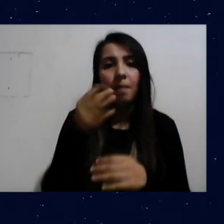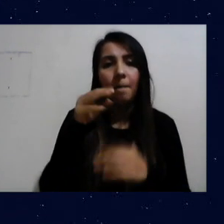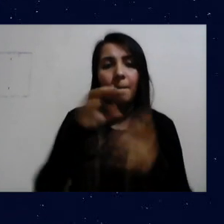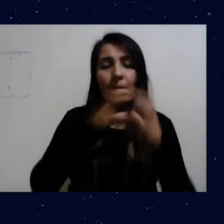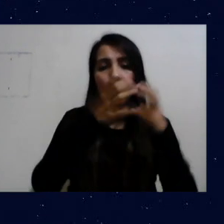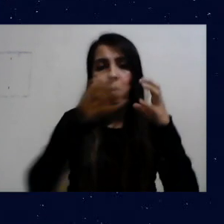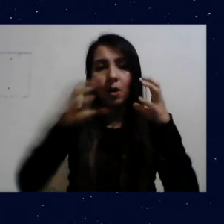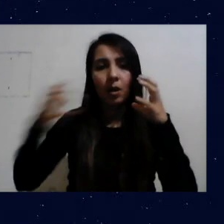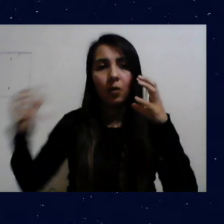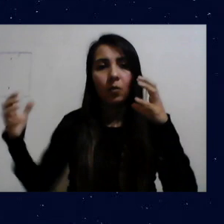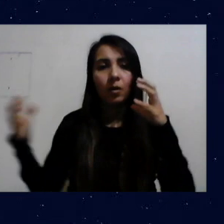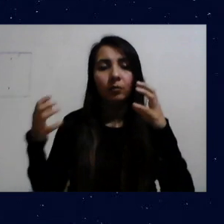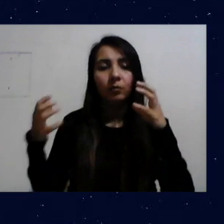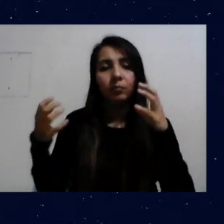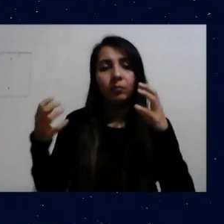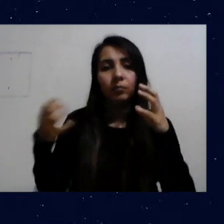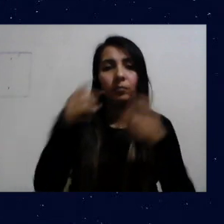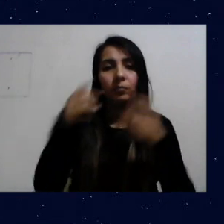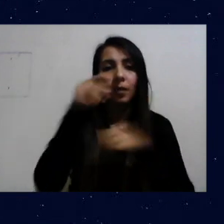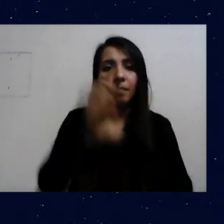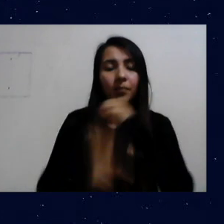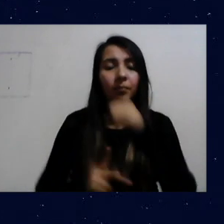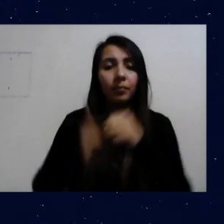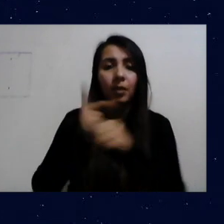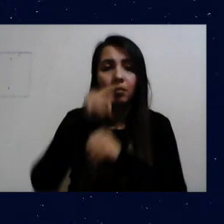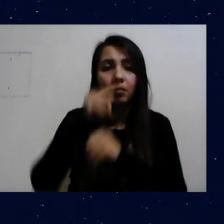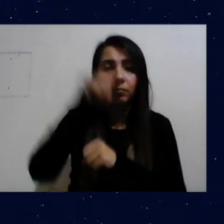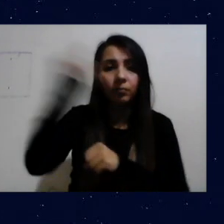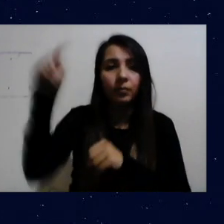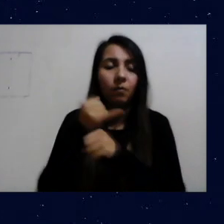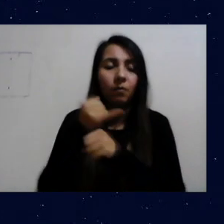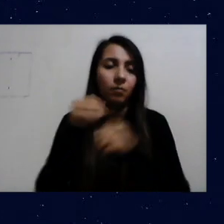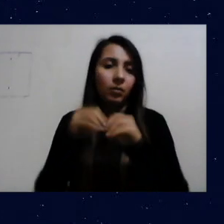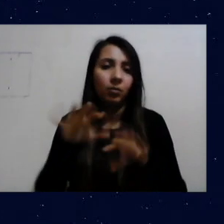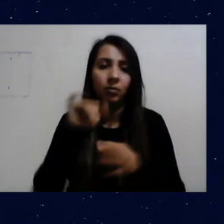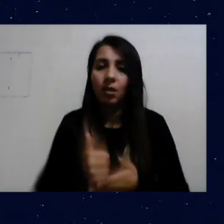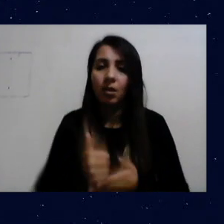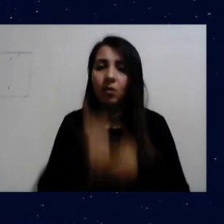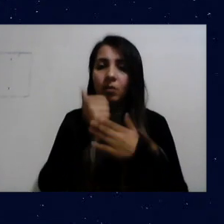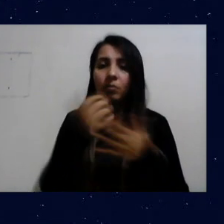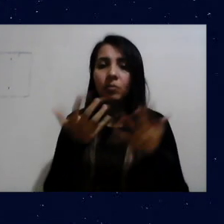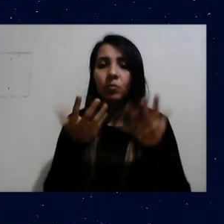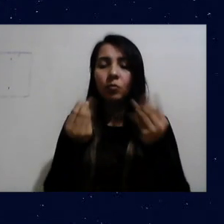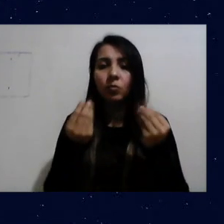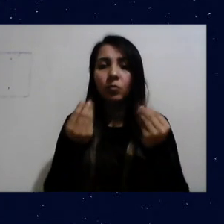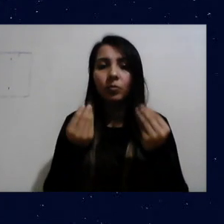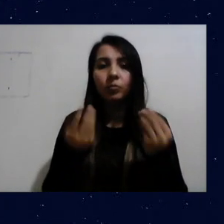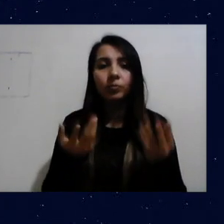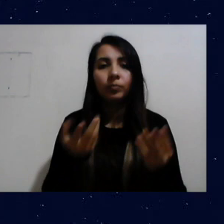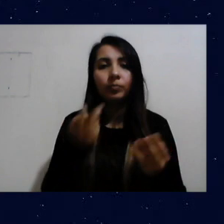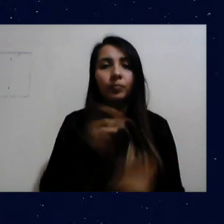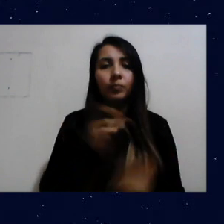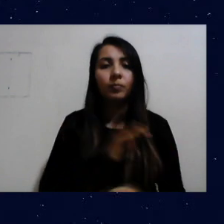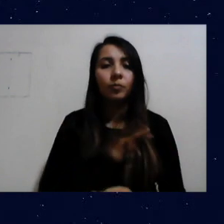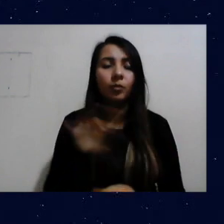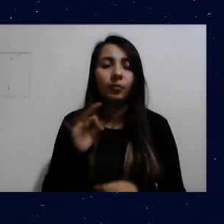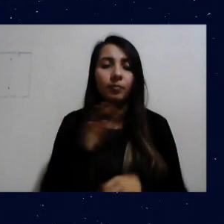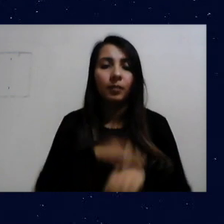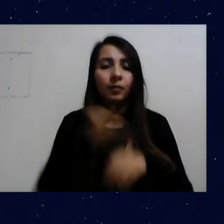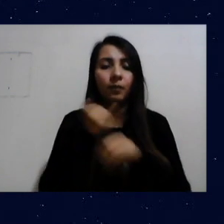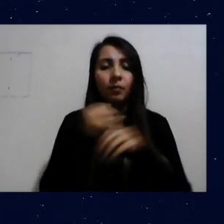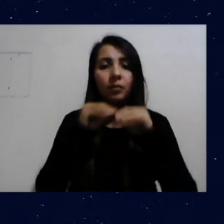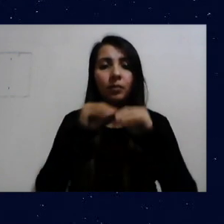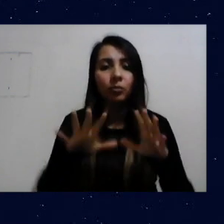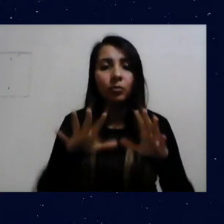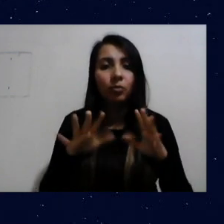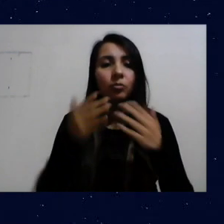sea, va a proporcionar información sobre las abundancias de agua, de abundancias de CO,